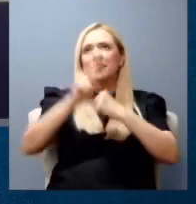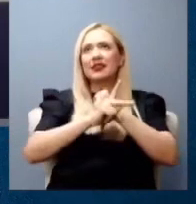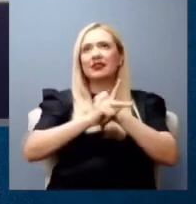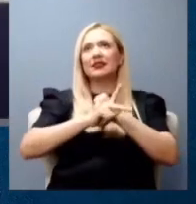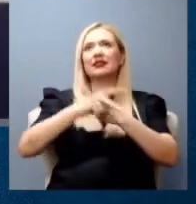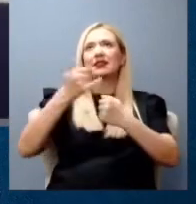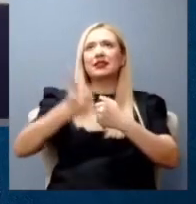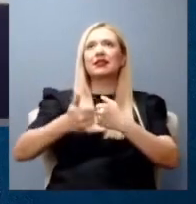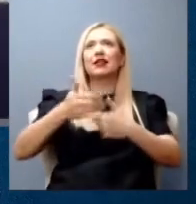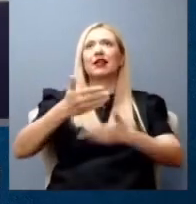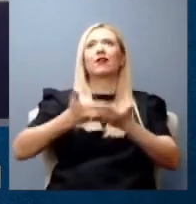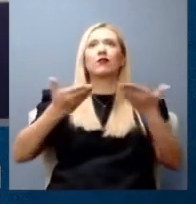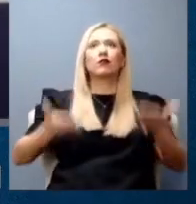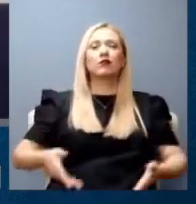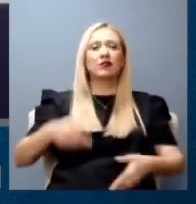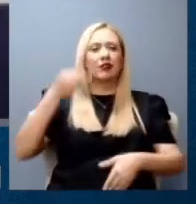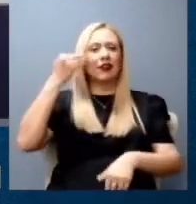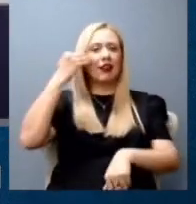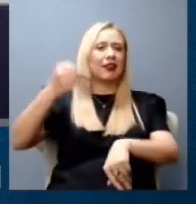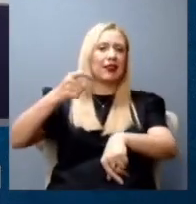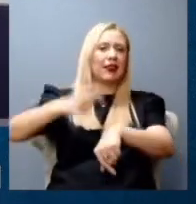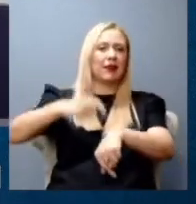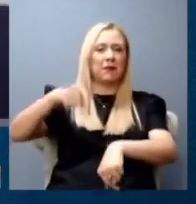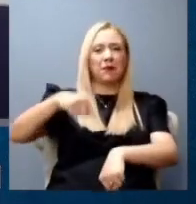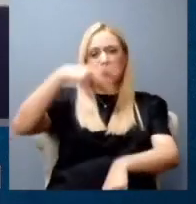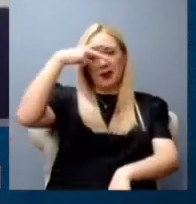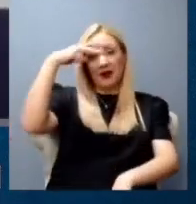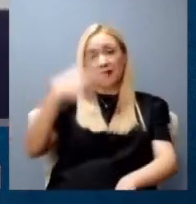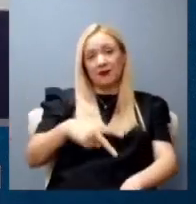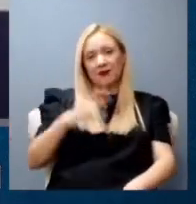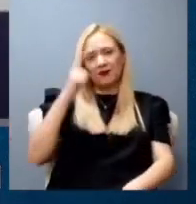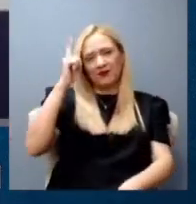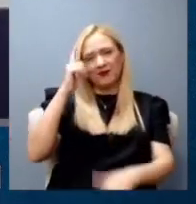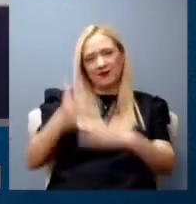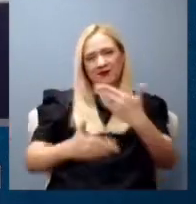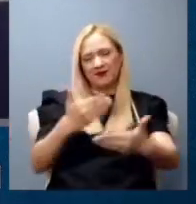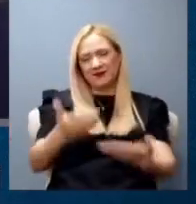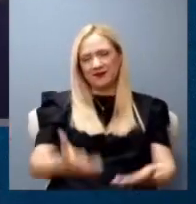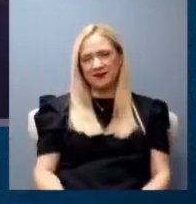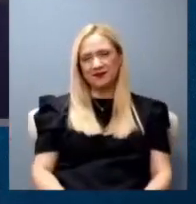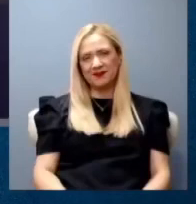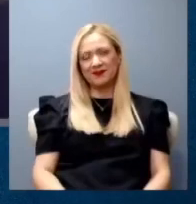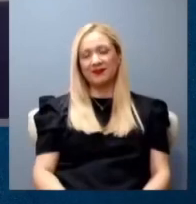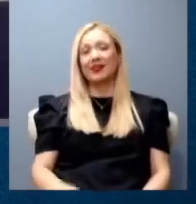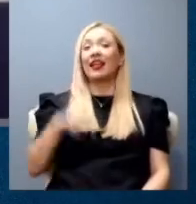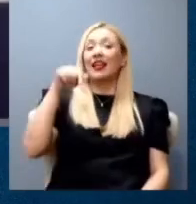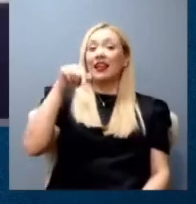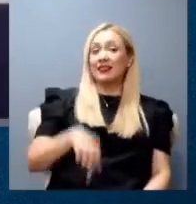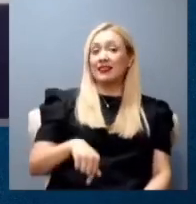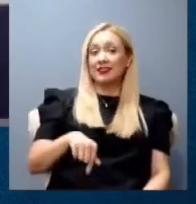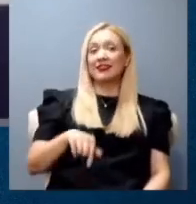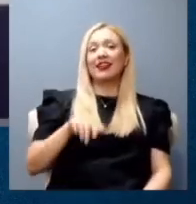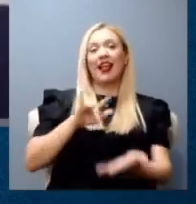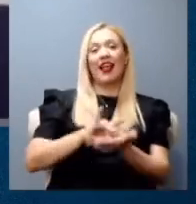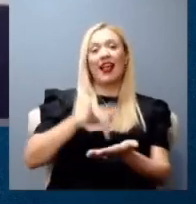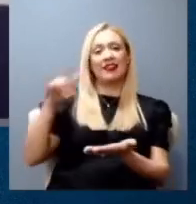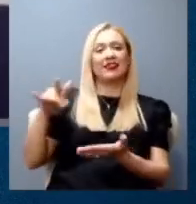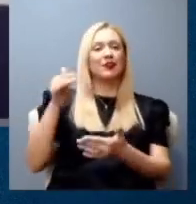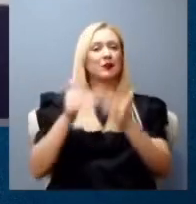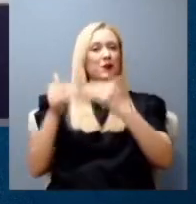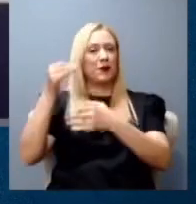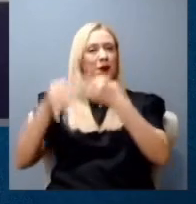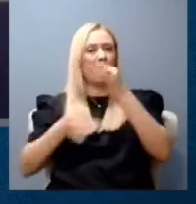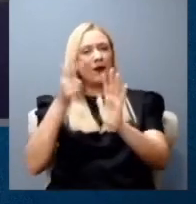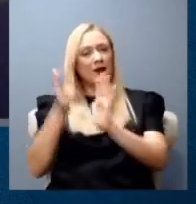en cada uno de los países, en el caso nuestro, pues en el caso de México. Les recuerdo que este es un programa que se coordina entre la Suprema Corte